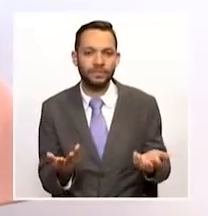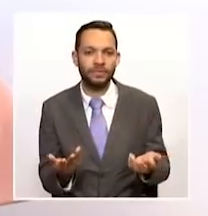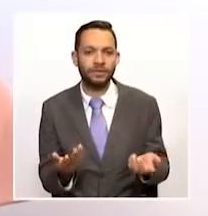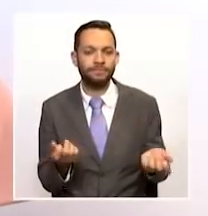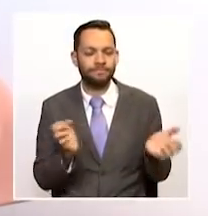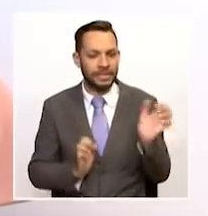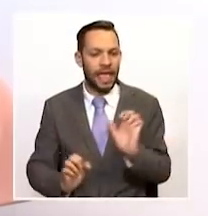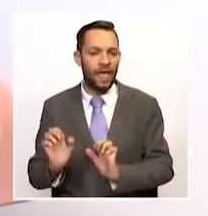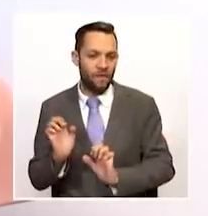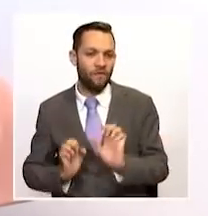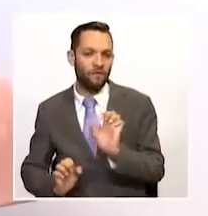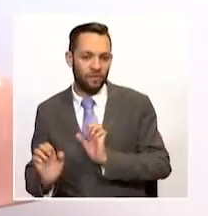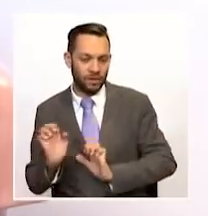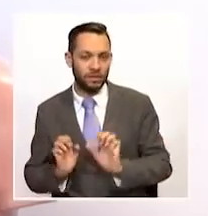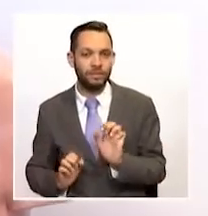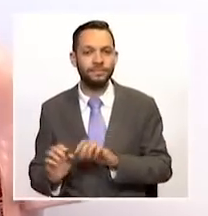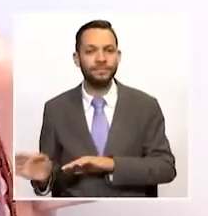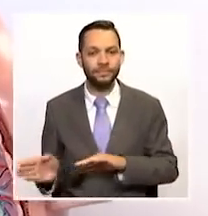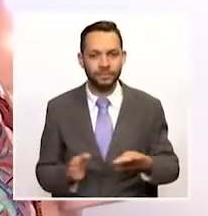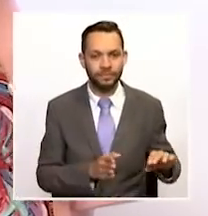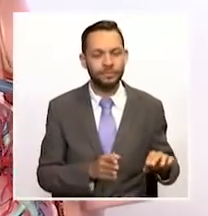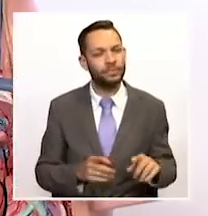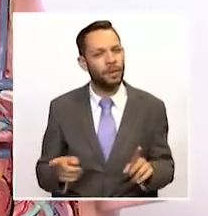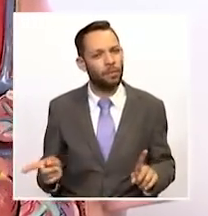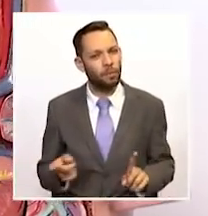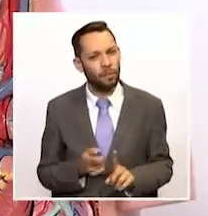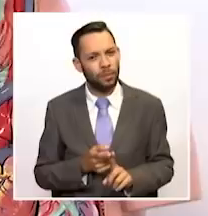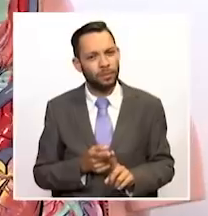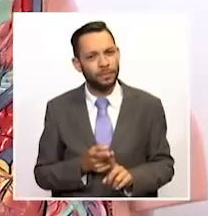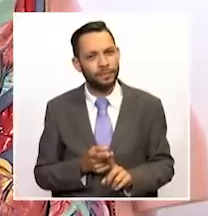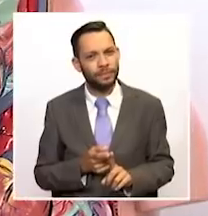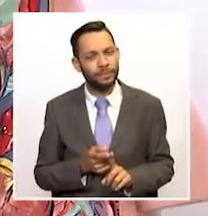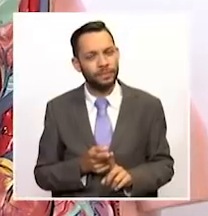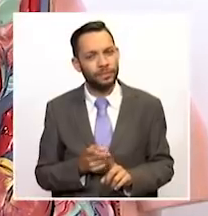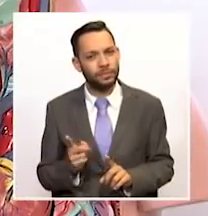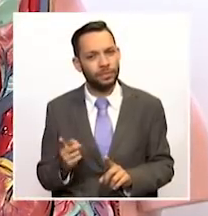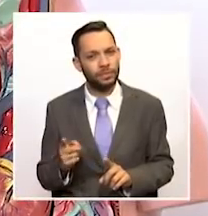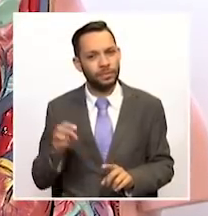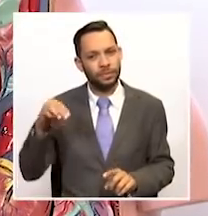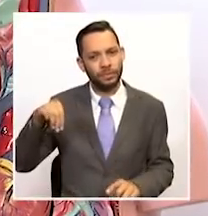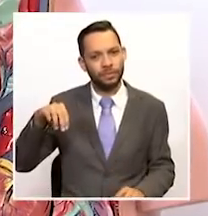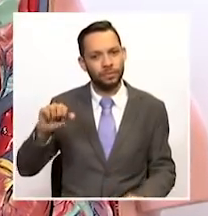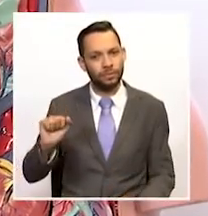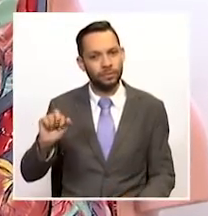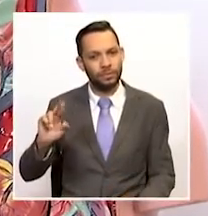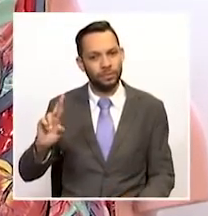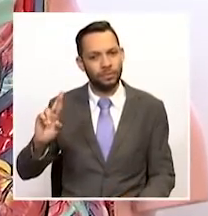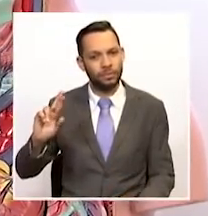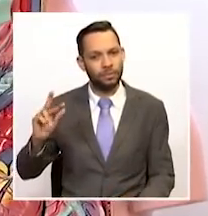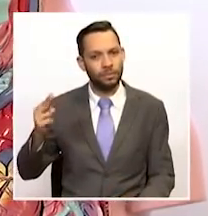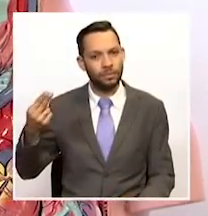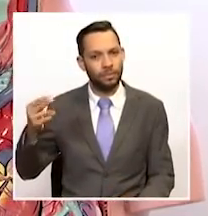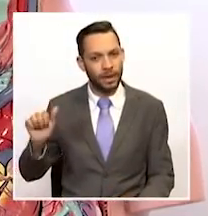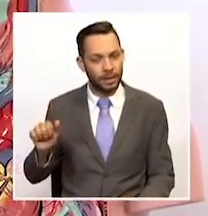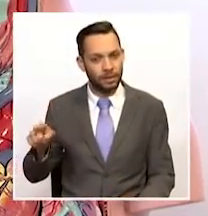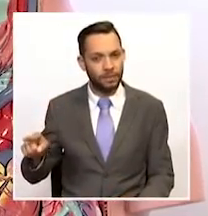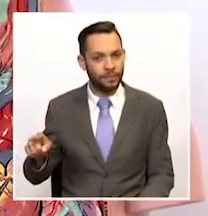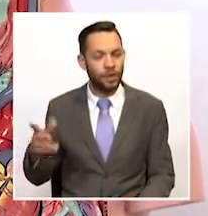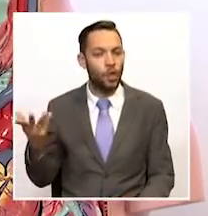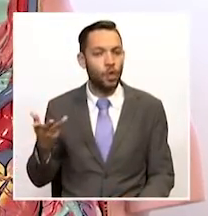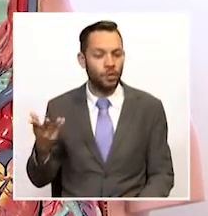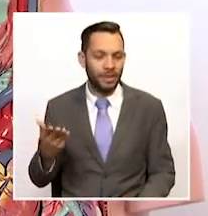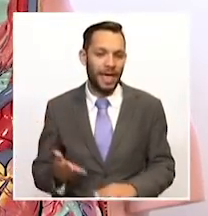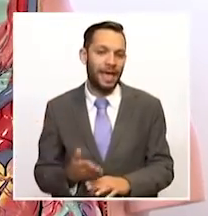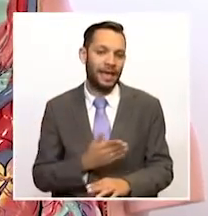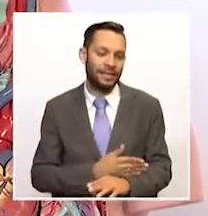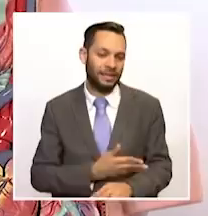pero en el caso de de marta liliana fue a la rubéola que le dio